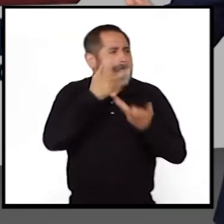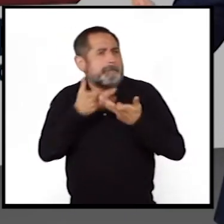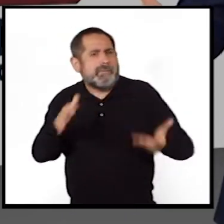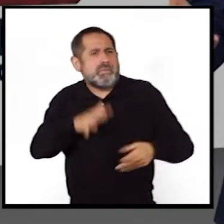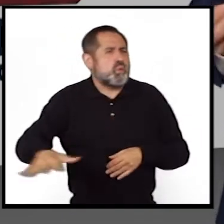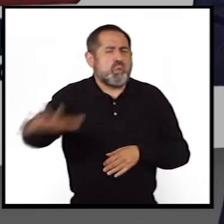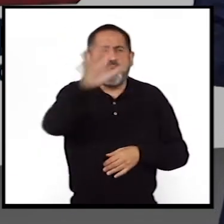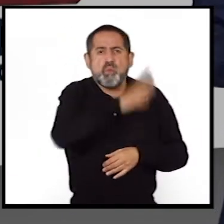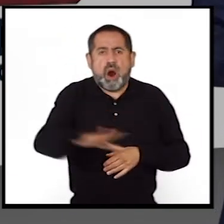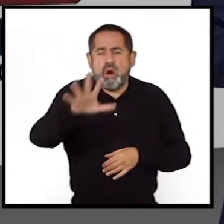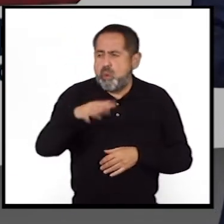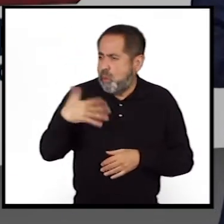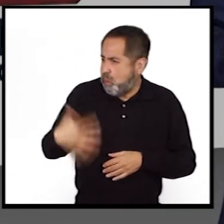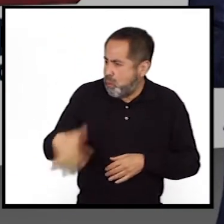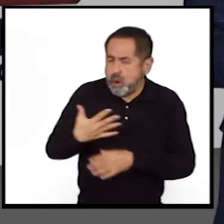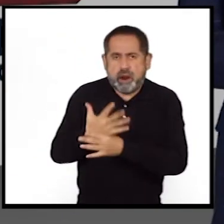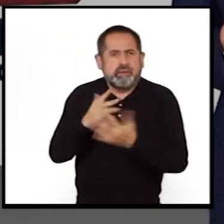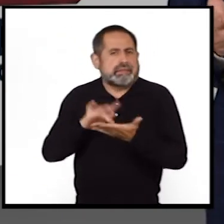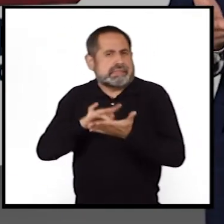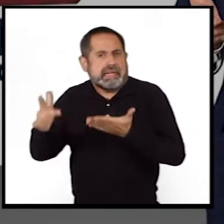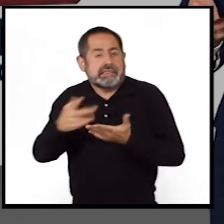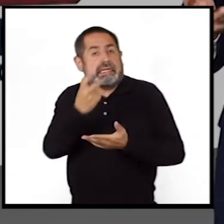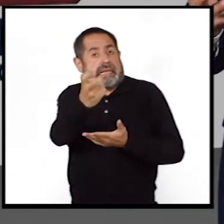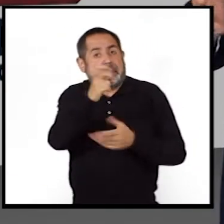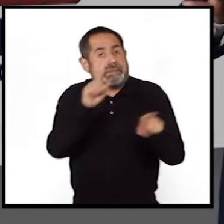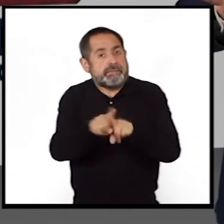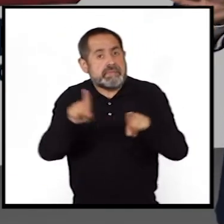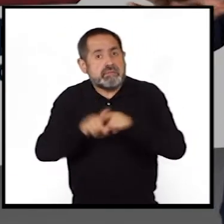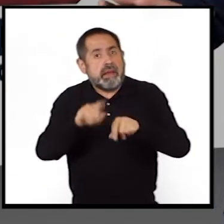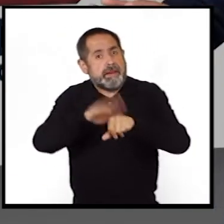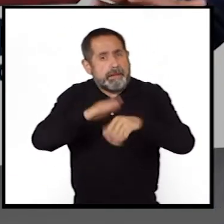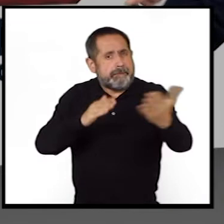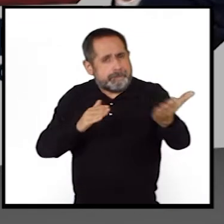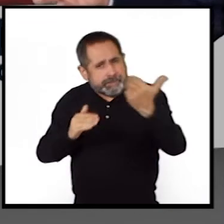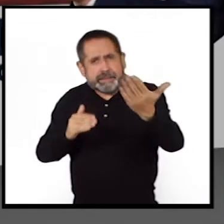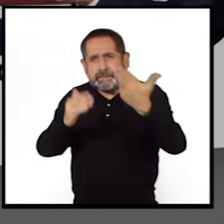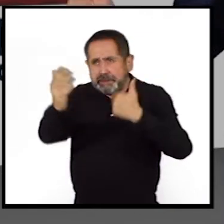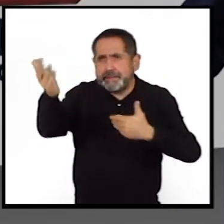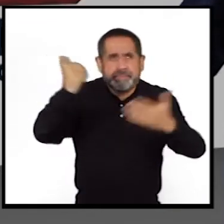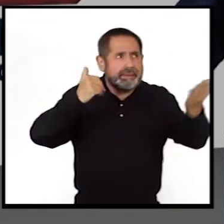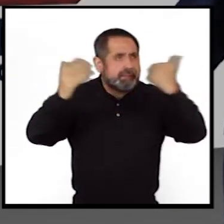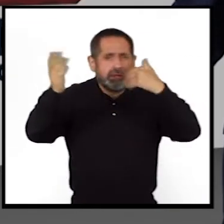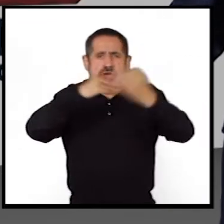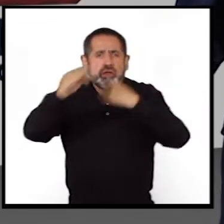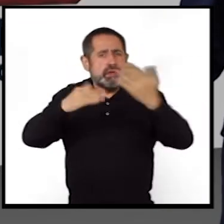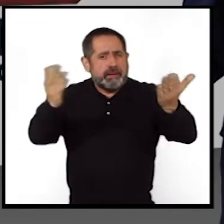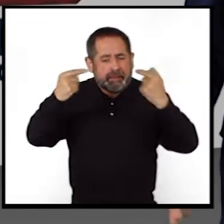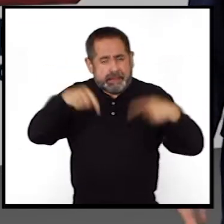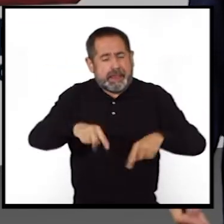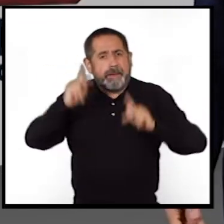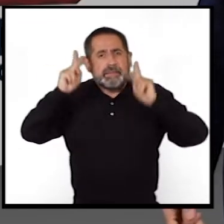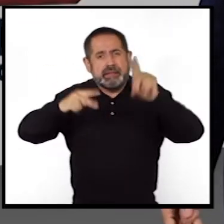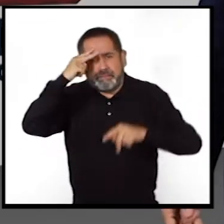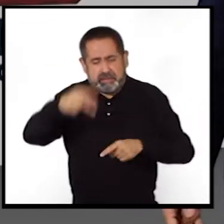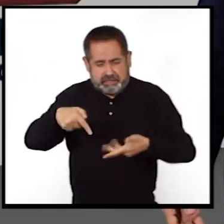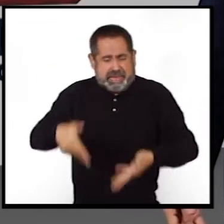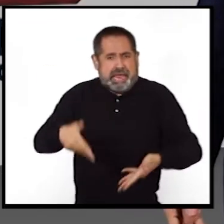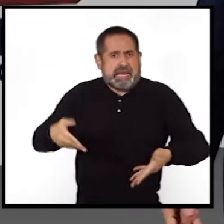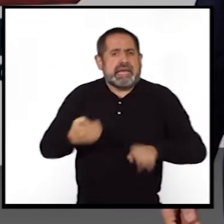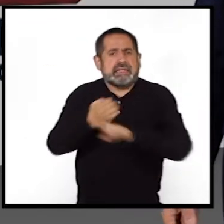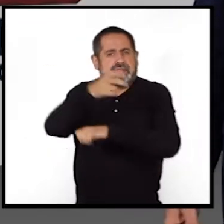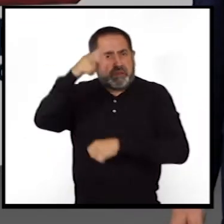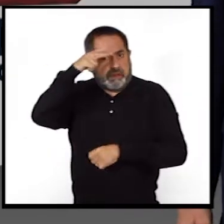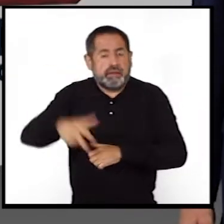terrenal. Con esa generosa descripción, invitamos a todos a visitar México y, por supuesto,